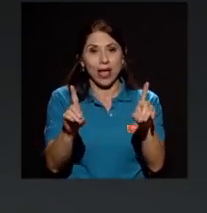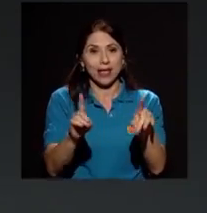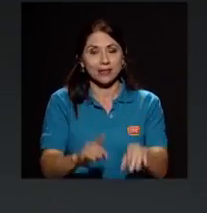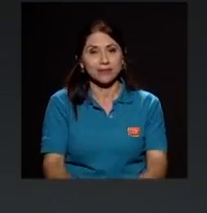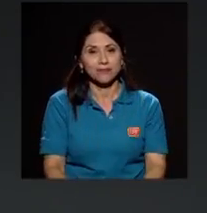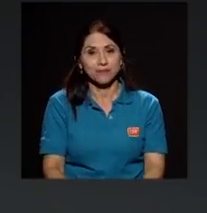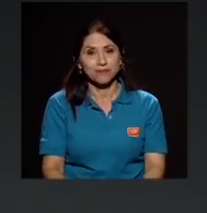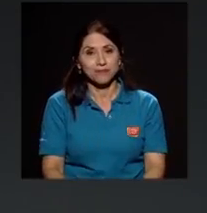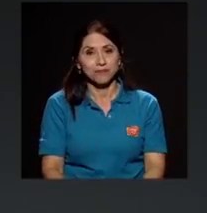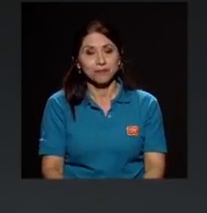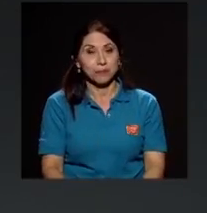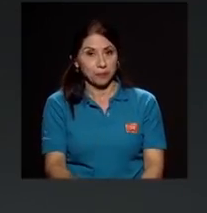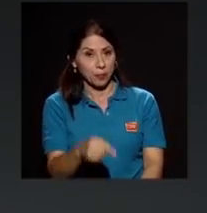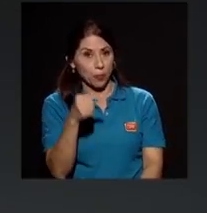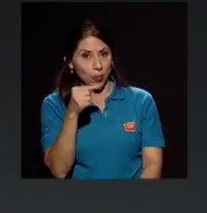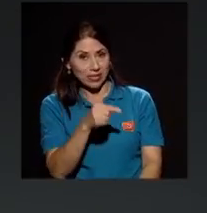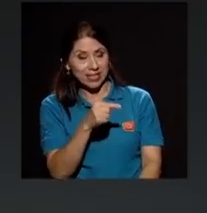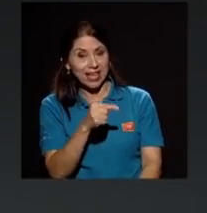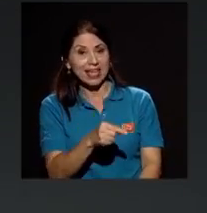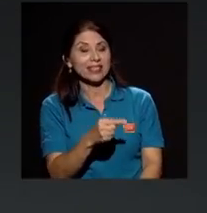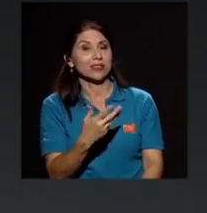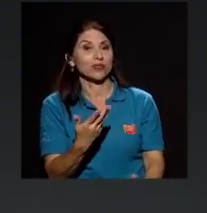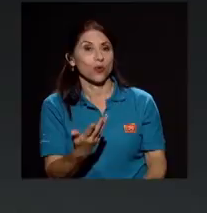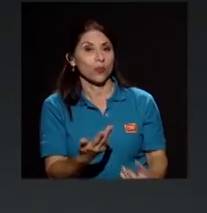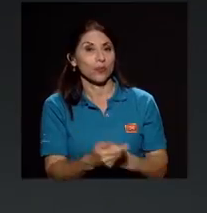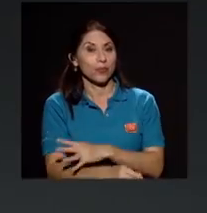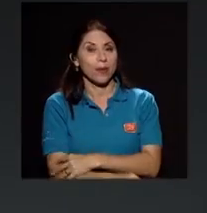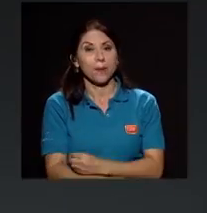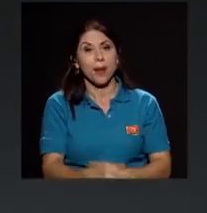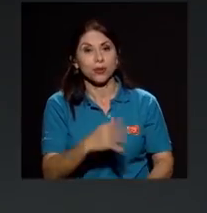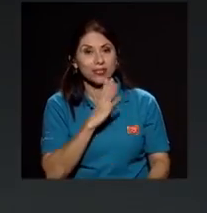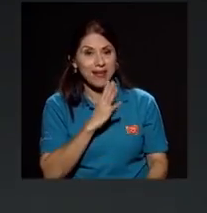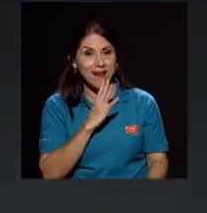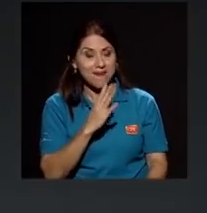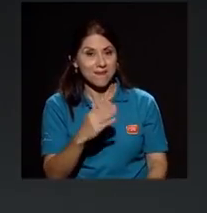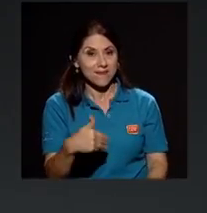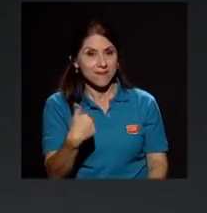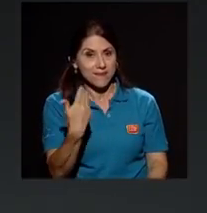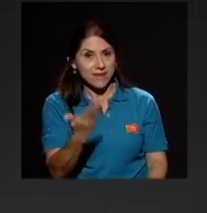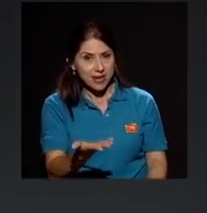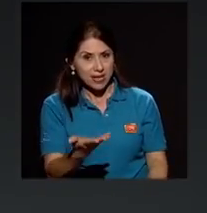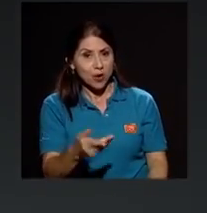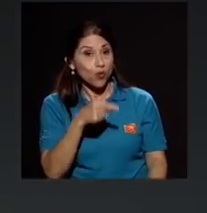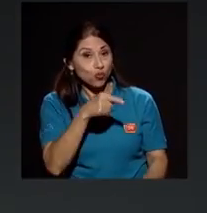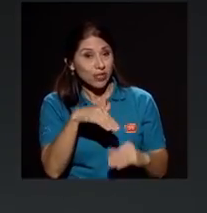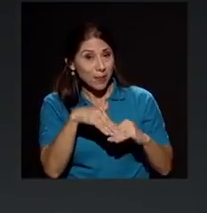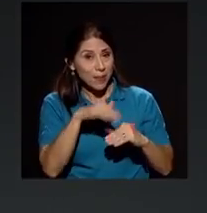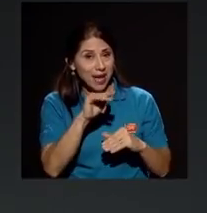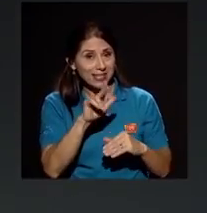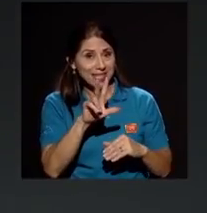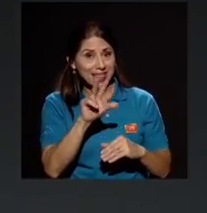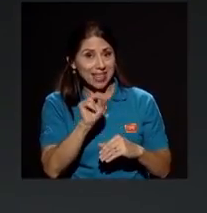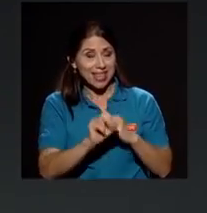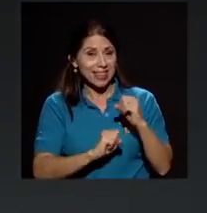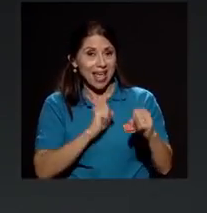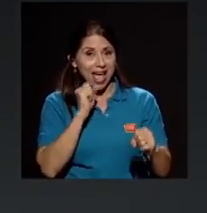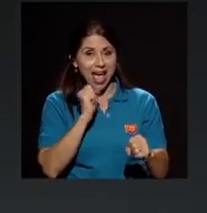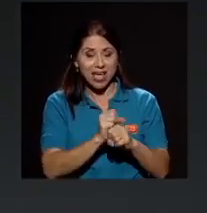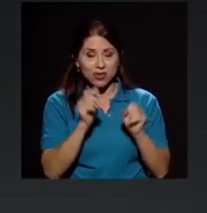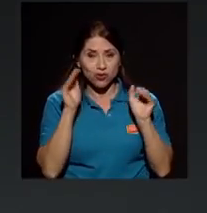de eso don ricardo y usted por más de 30 años ha estado en el área